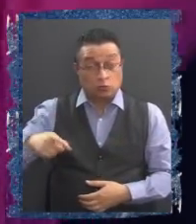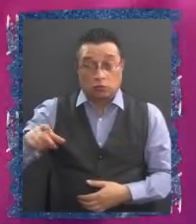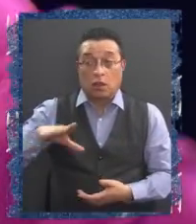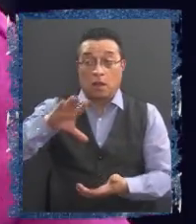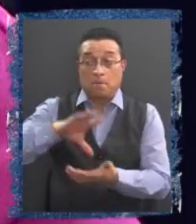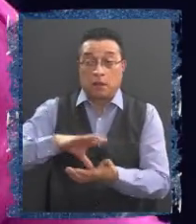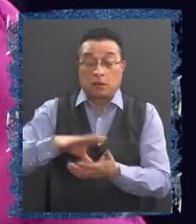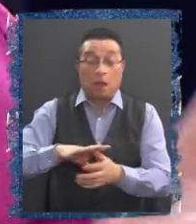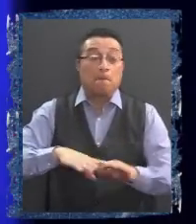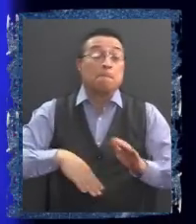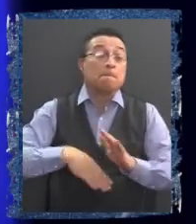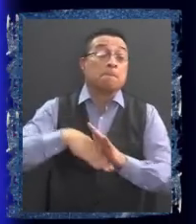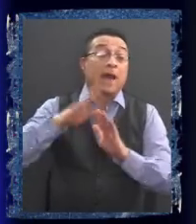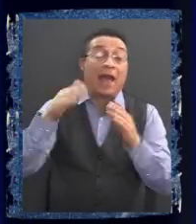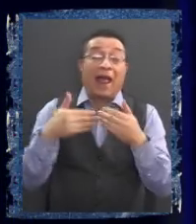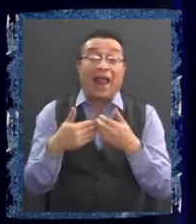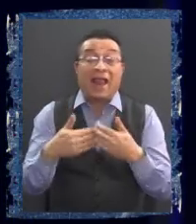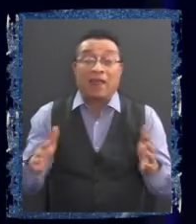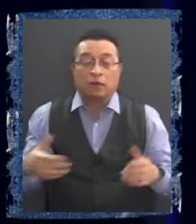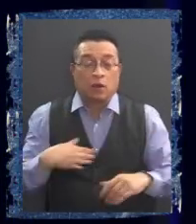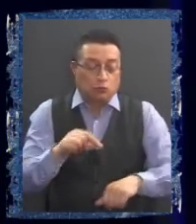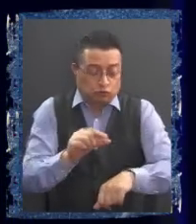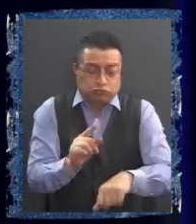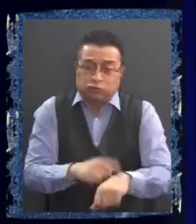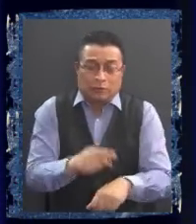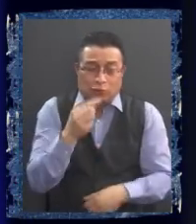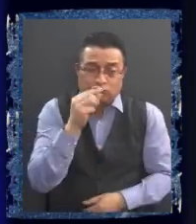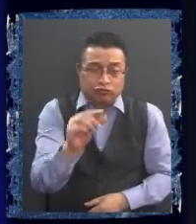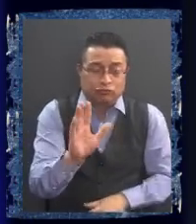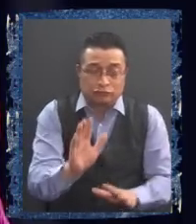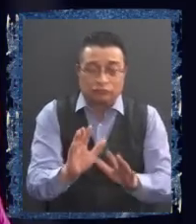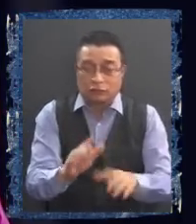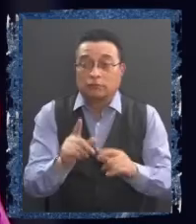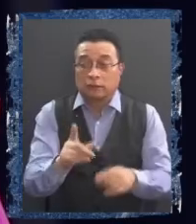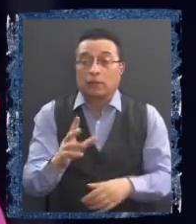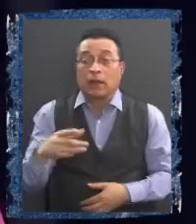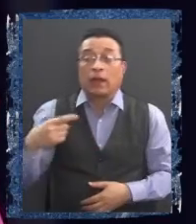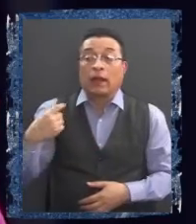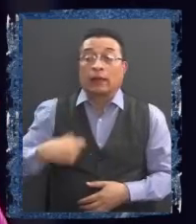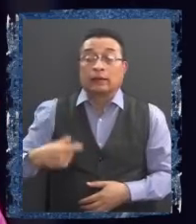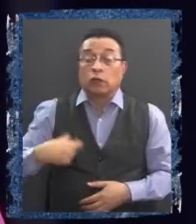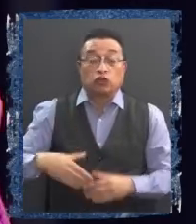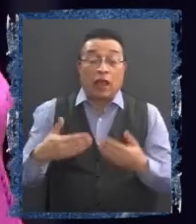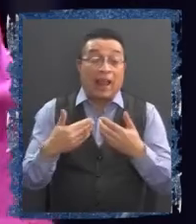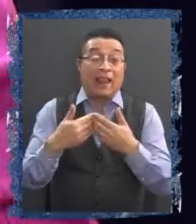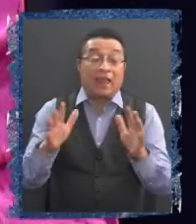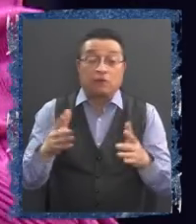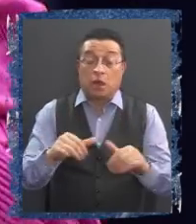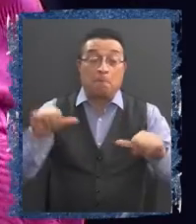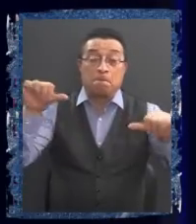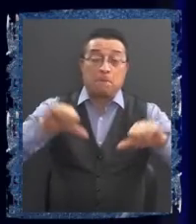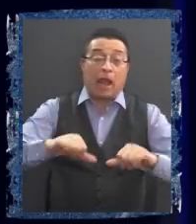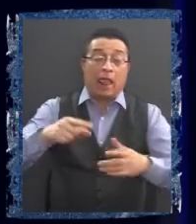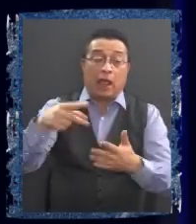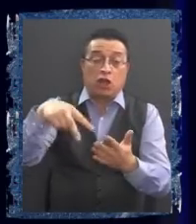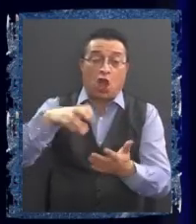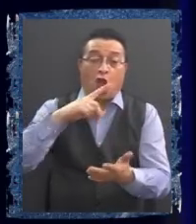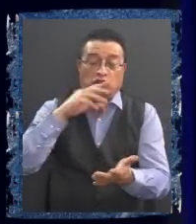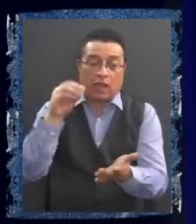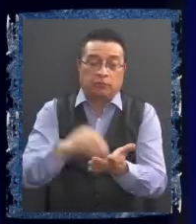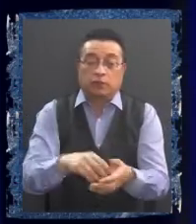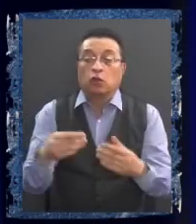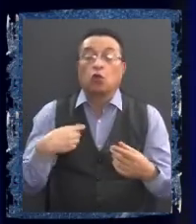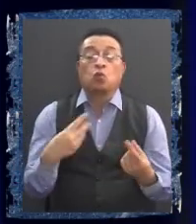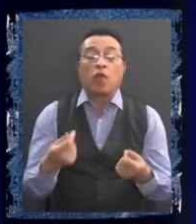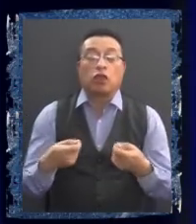Pero, más Elia, liberal... Usted que fue ministra y que me queda súper poquito tiempo, Ya. entonces. Estados ¿cuánto Unidos estima usted liberal más o menos que va a tiene costar muy mala esto? evaluación. ¿Va a costar esto y